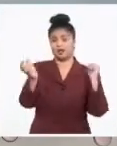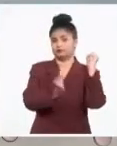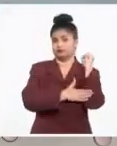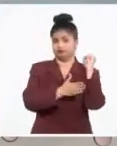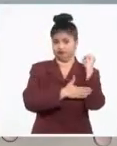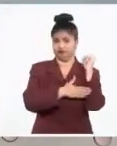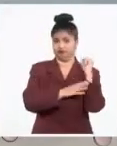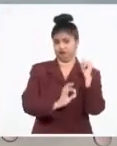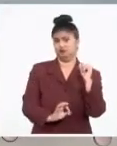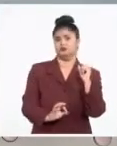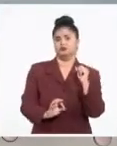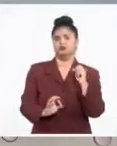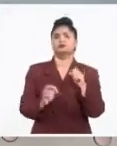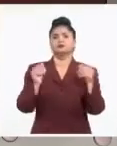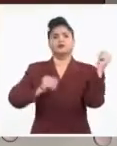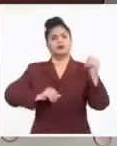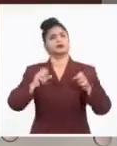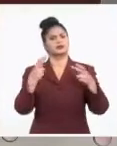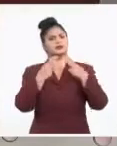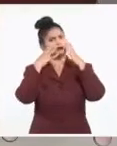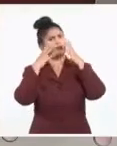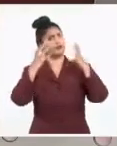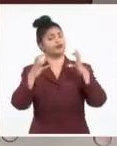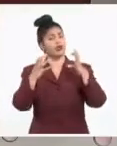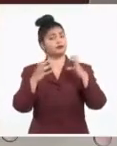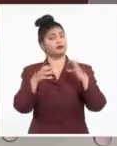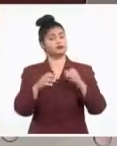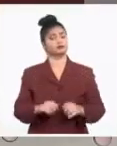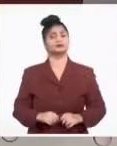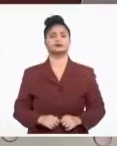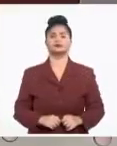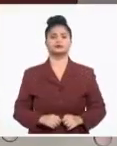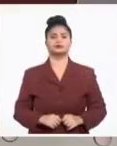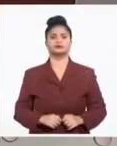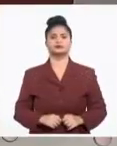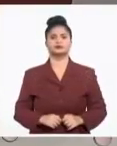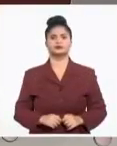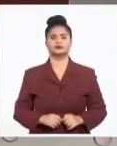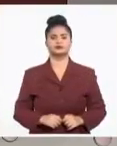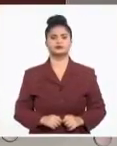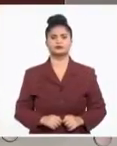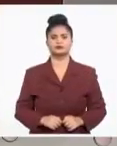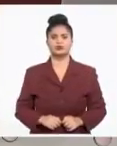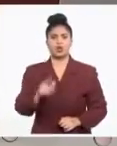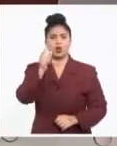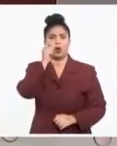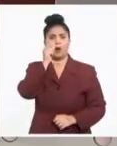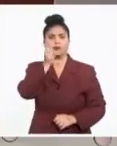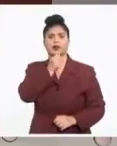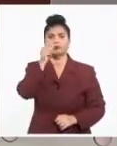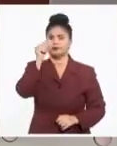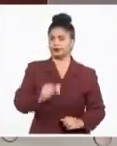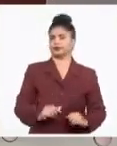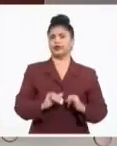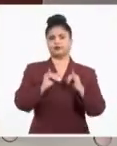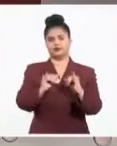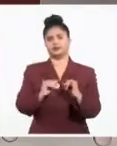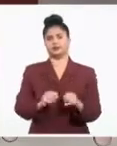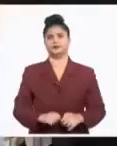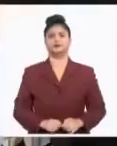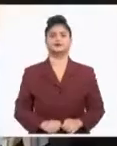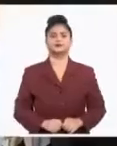este importante y difícil encuentro. A propósito de este juego contra el plantel asiático, el colega Pablo Otero recogió impresiones de varios peloteros